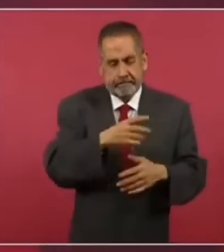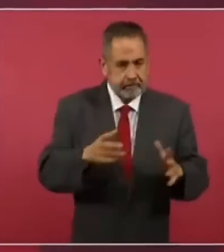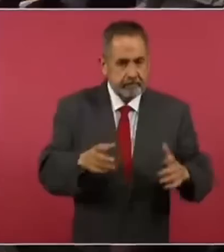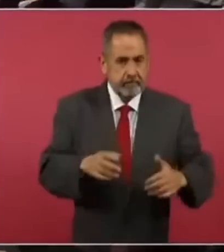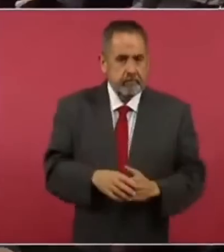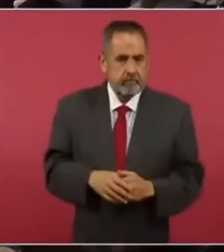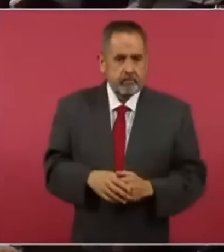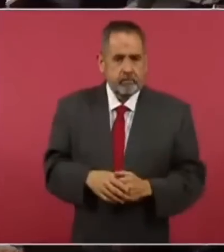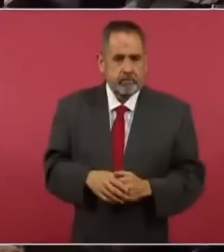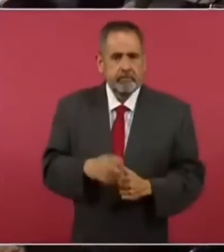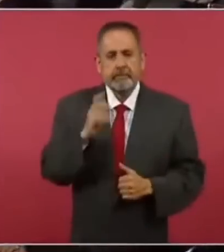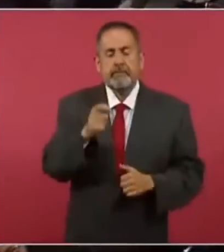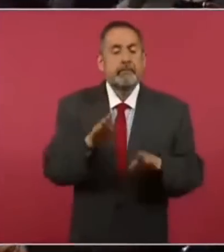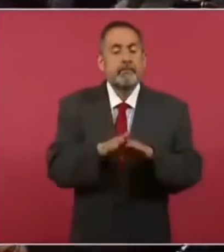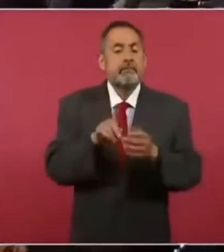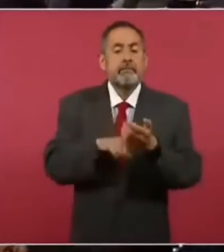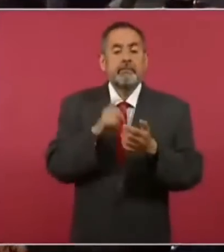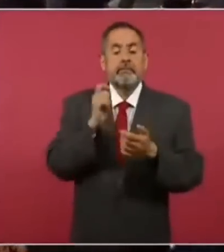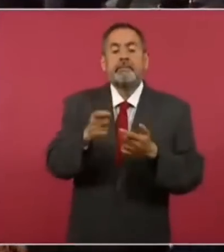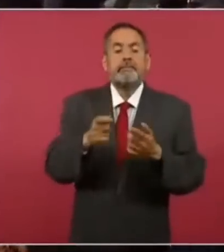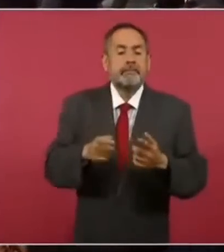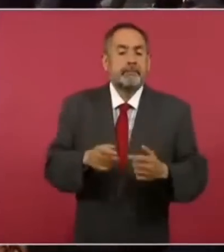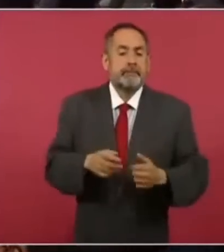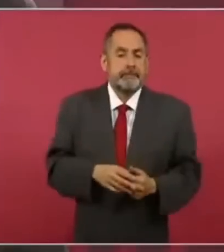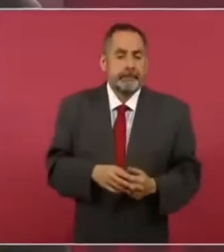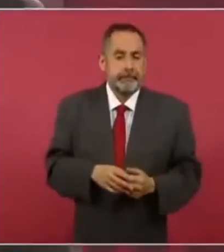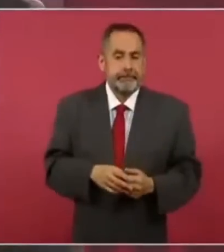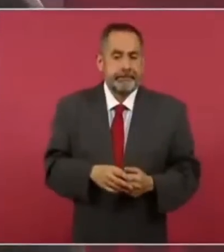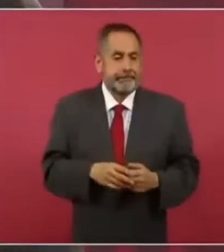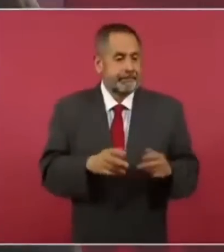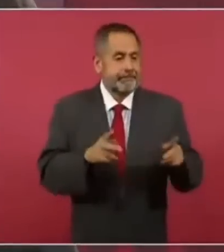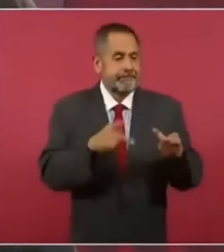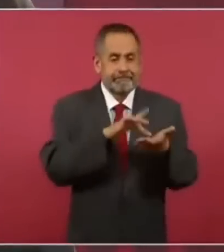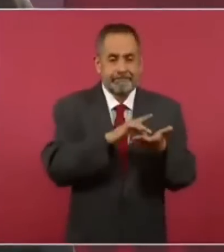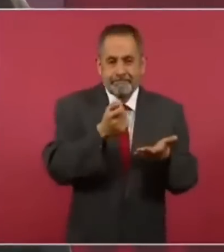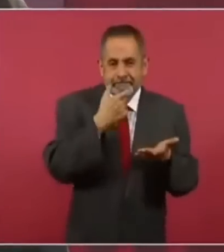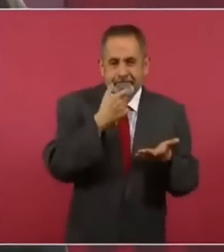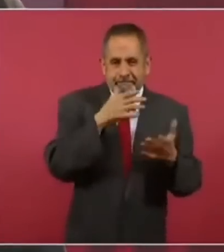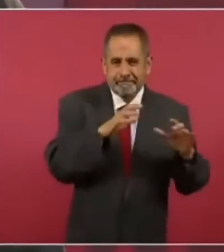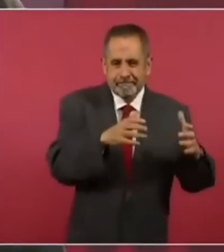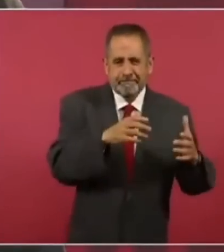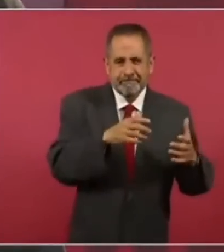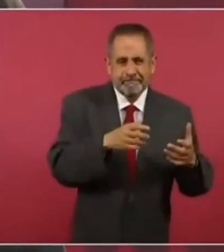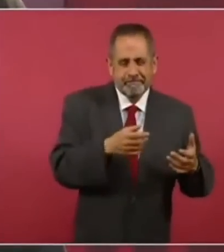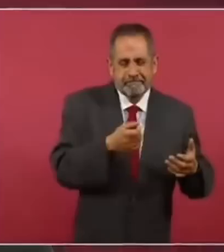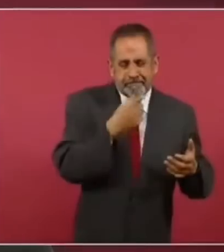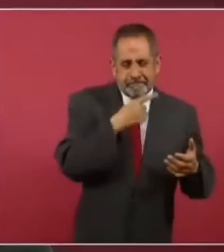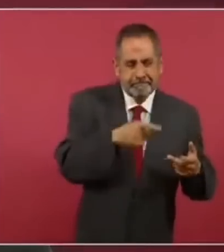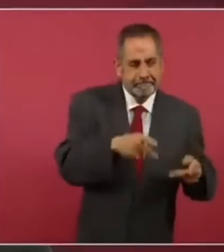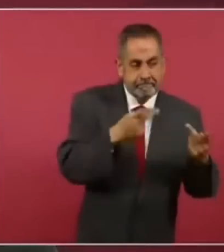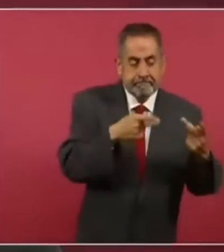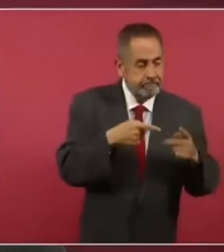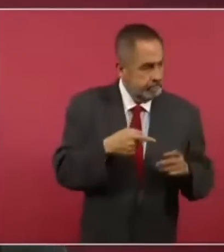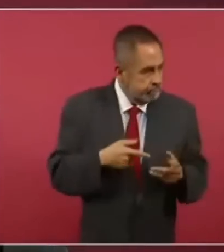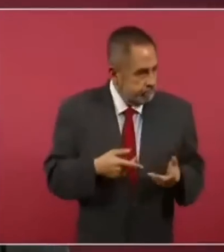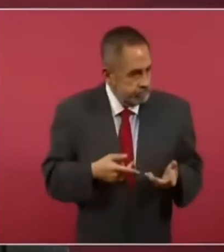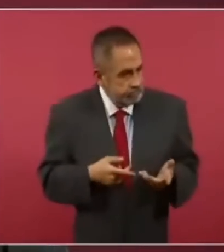O sea, sobre todo la venta de medicamentos,